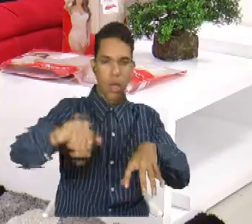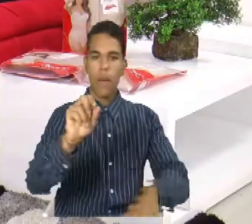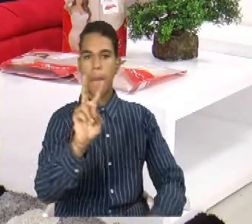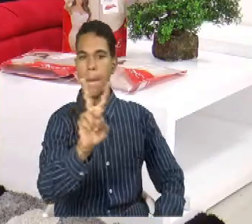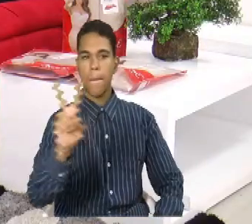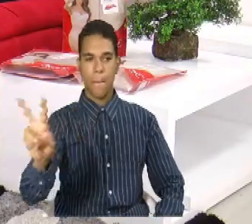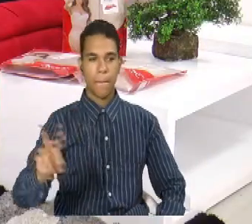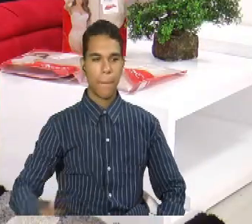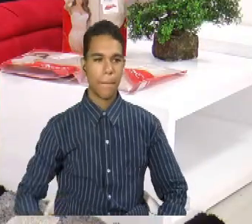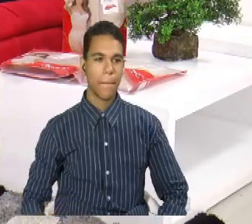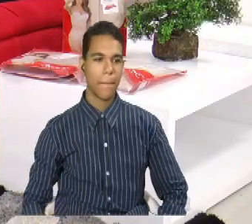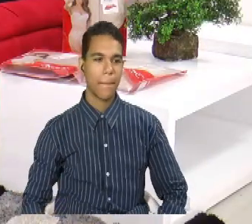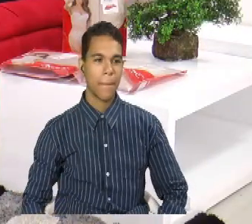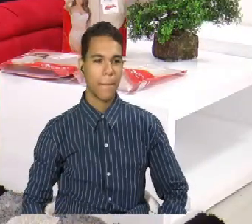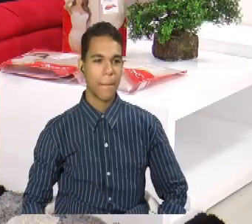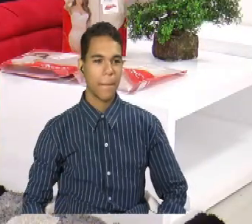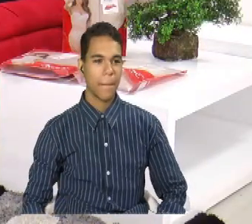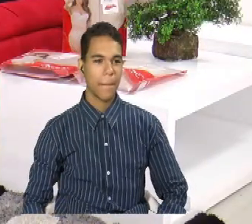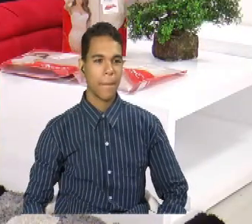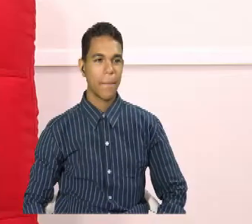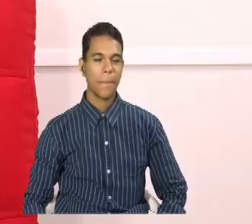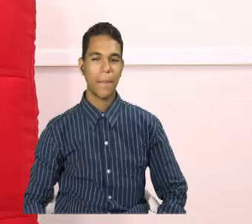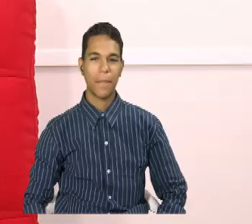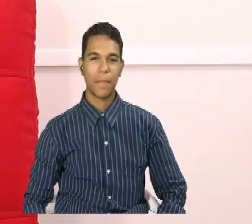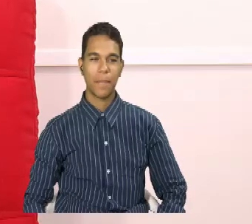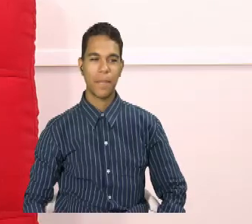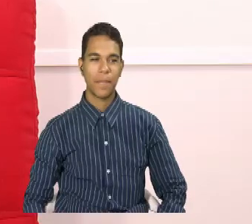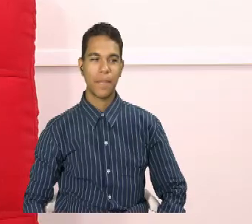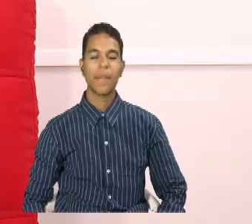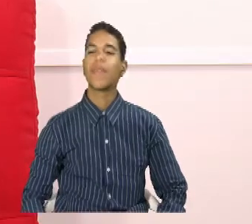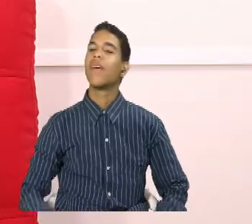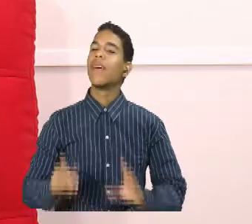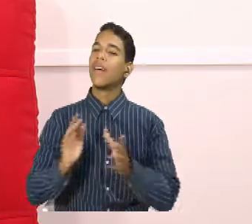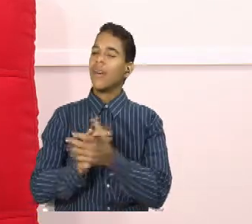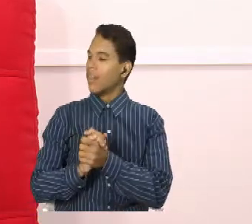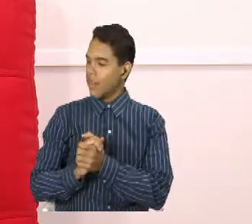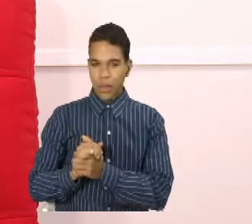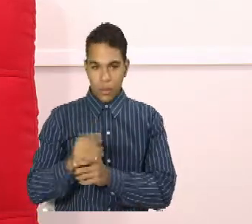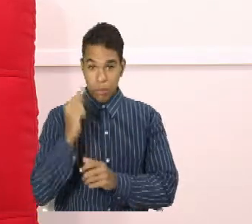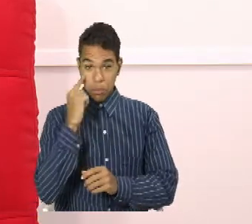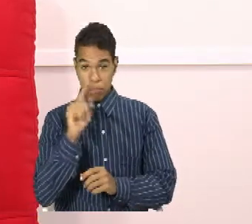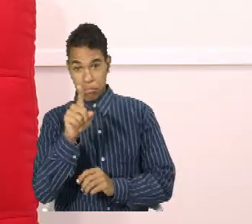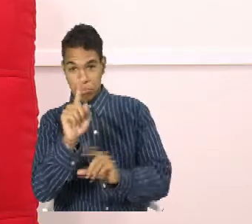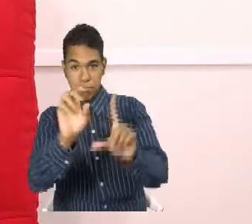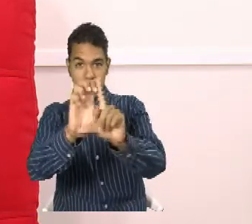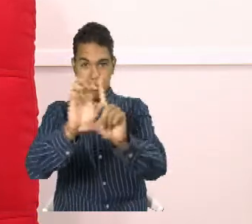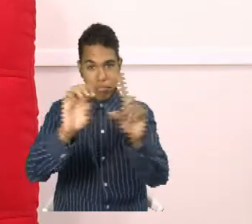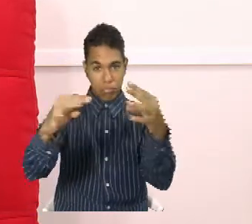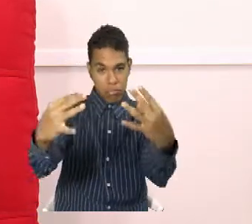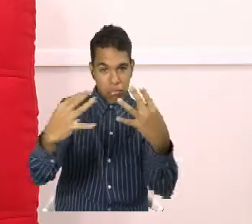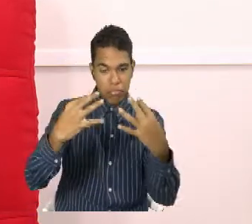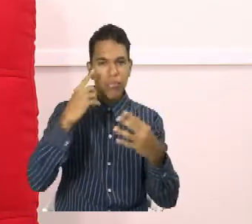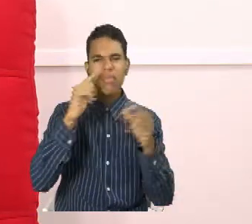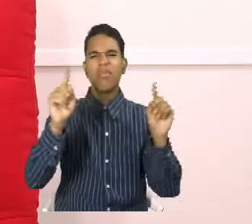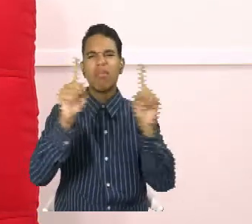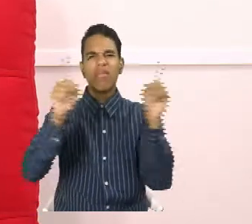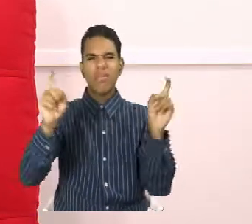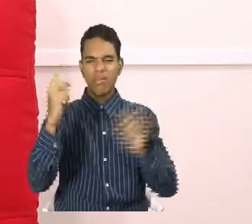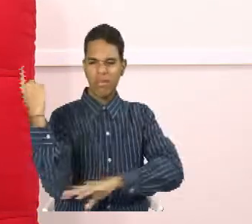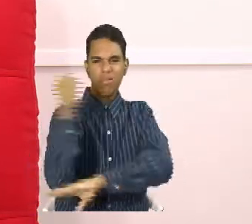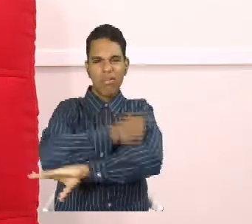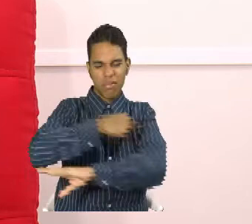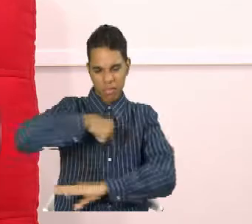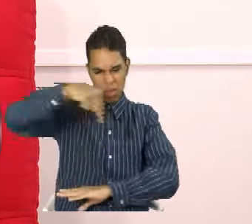Ay, sí. Tranquila, sí, señora. Bueno, ustedes, amables televidentes que nos están viendo, hoy el tema del día es el tema